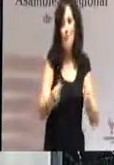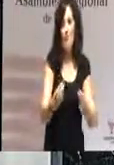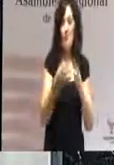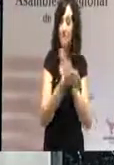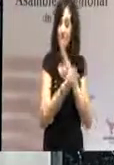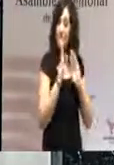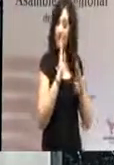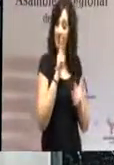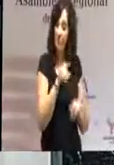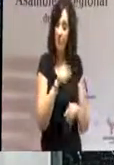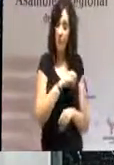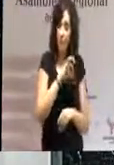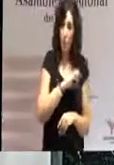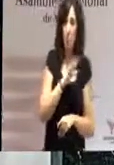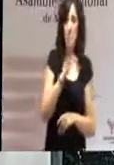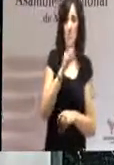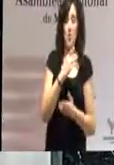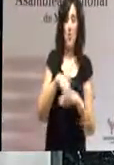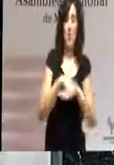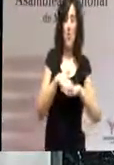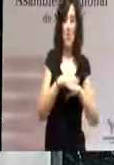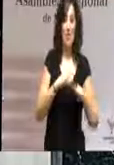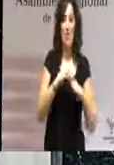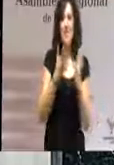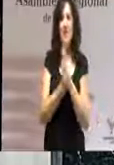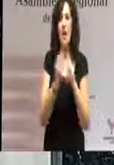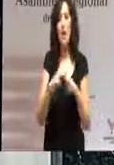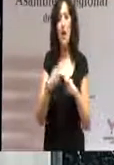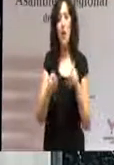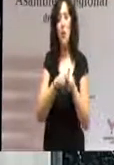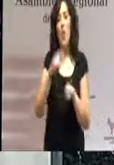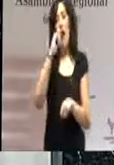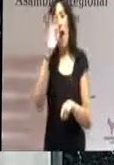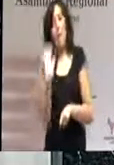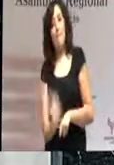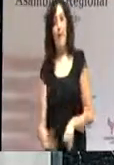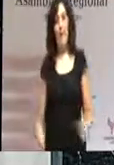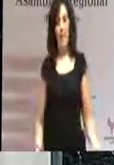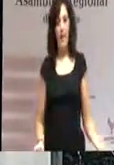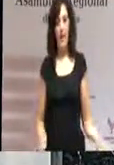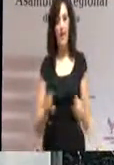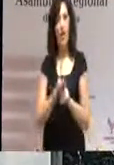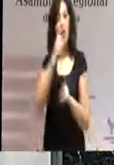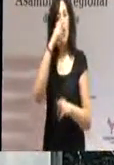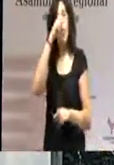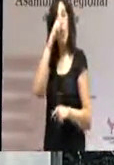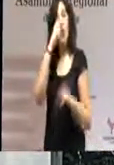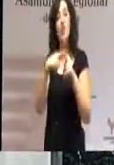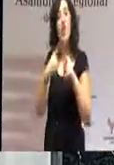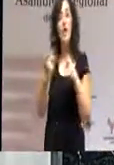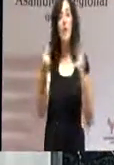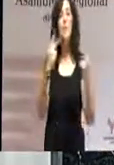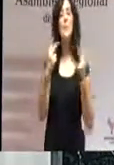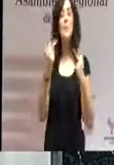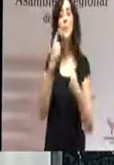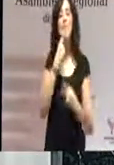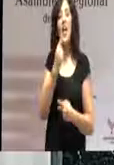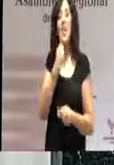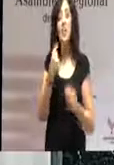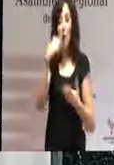usted y su Gobierno una política de apariencia, donde solo preocupa lo superficial y no hay una